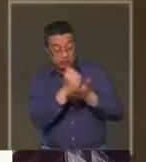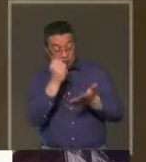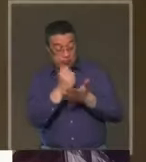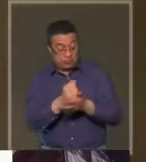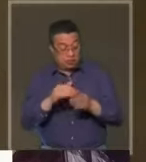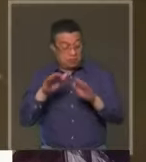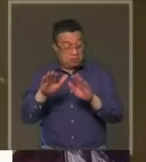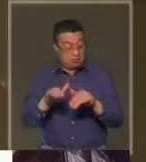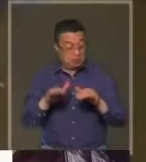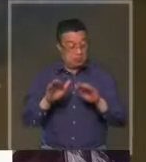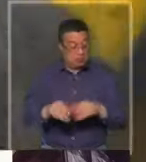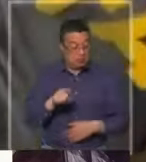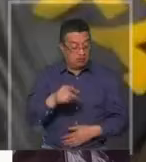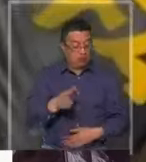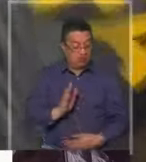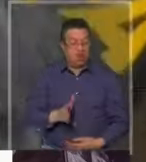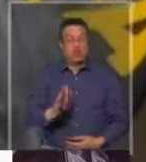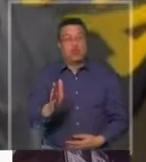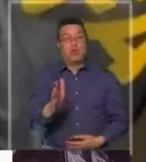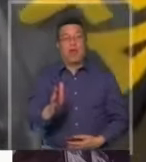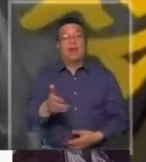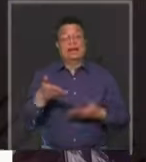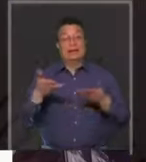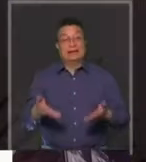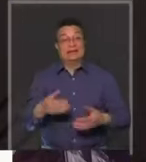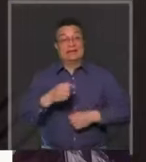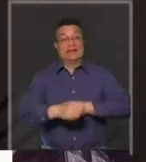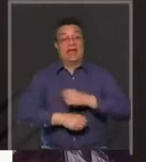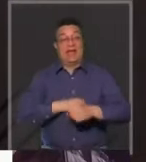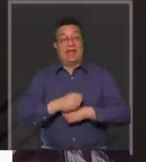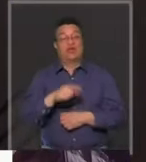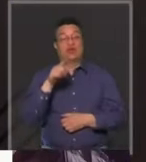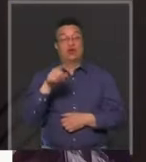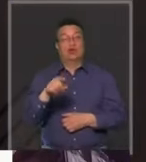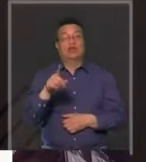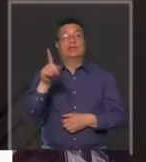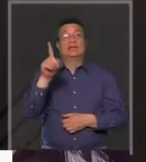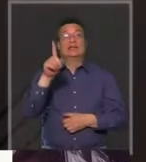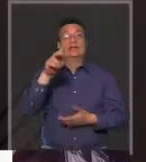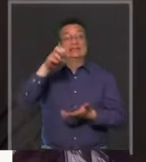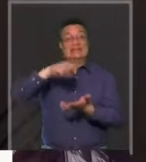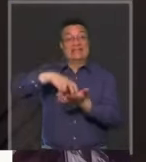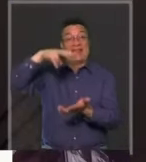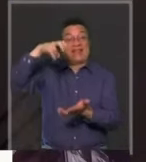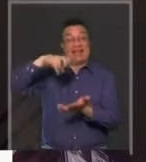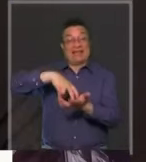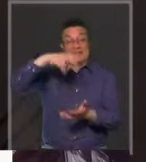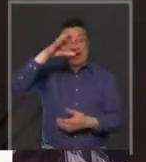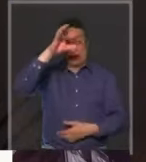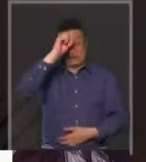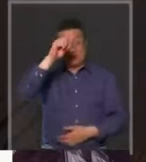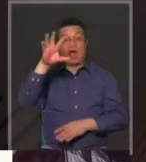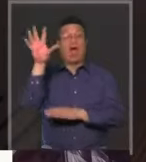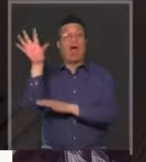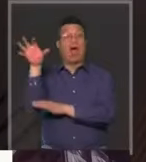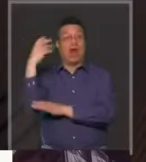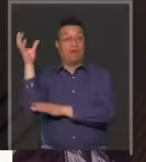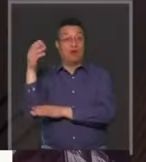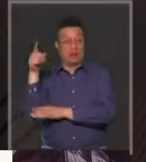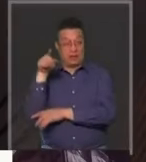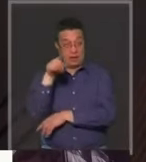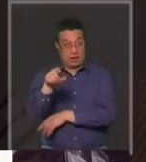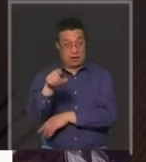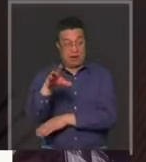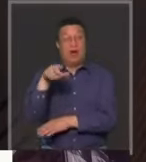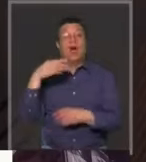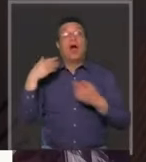marca no han cesado este año por ejemplo en la misma provincia de salta se controló a una ambulancia que trasladaba de urgencia más